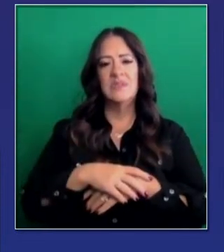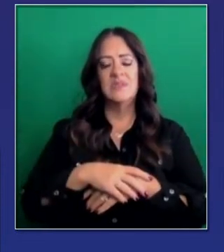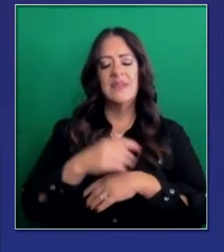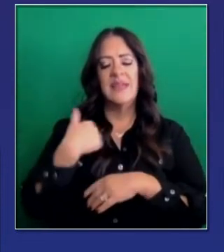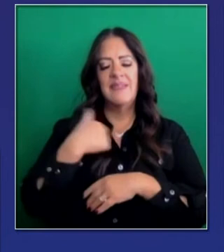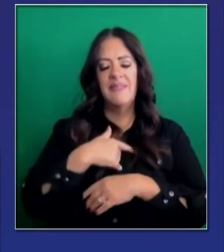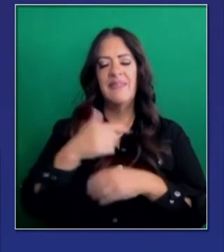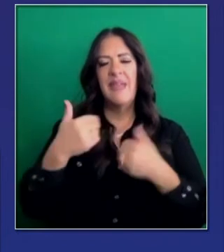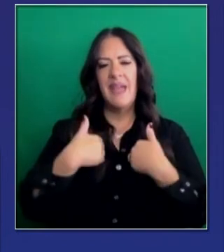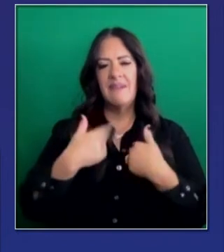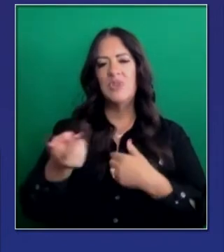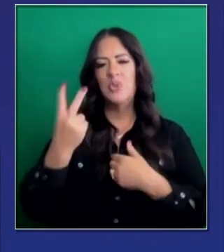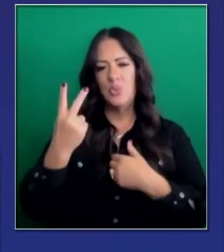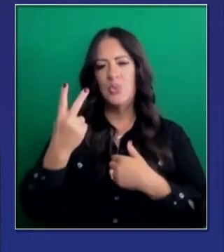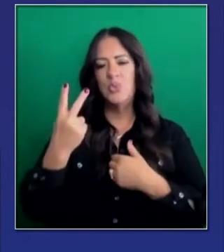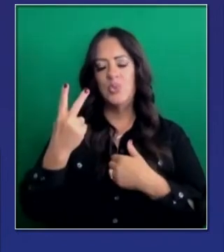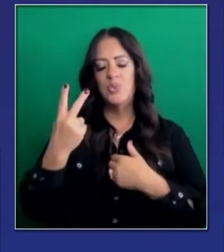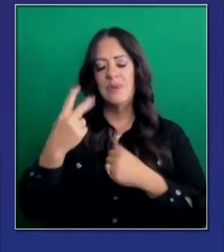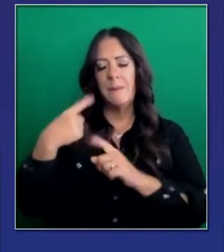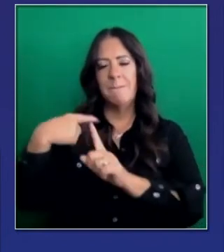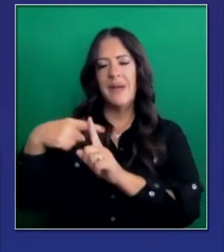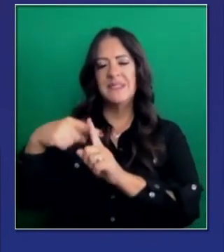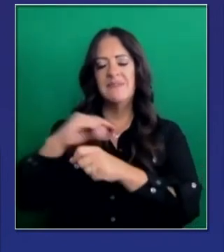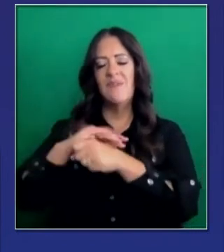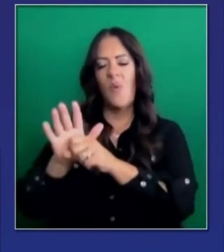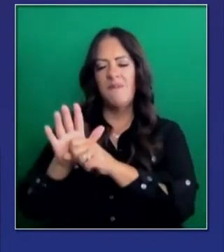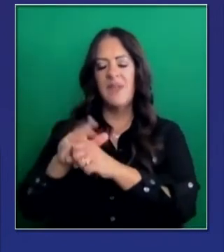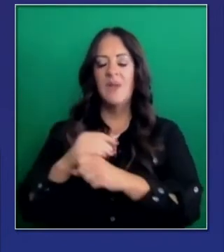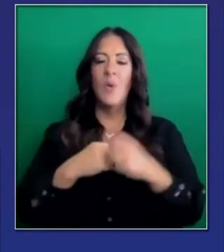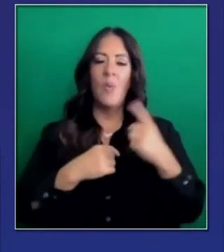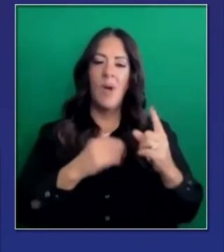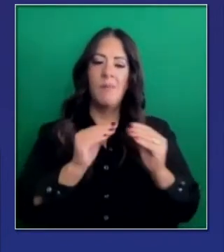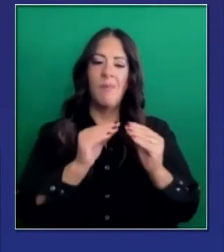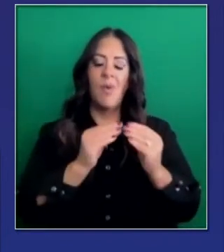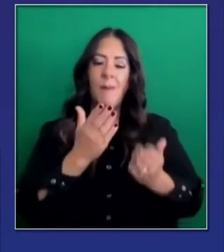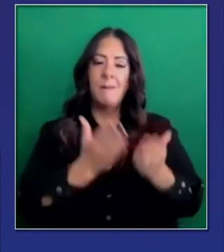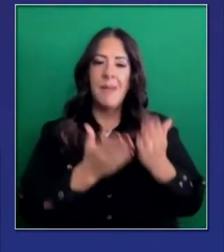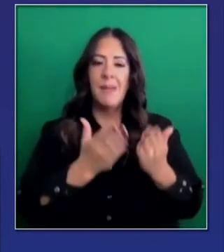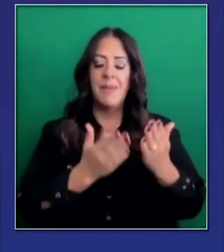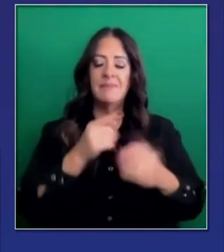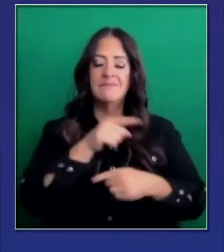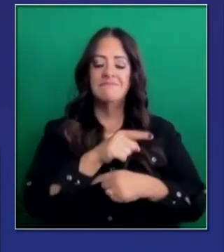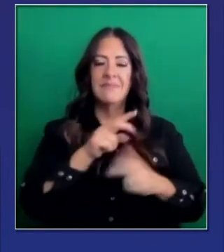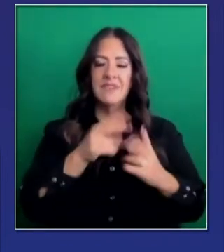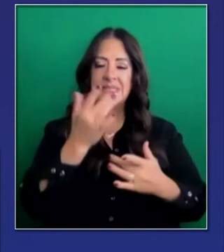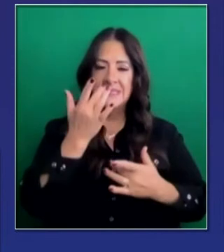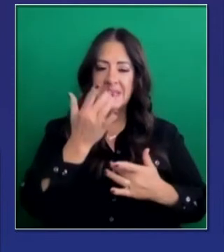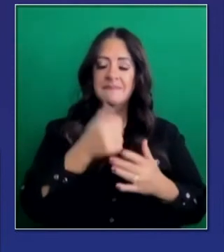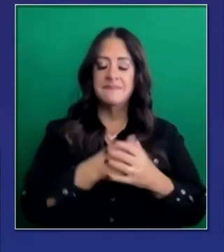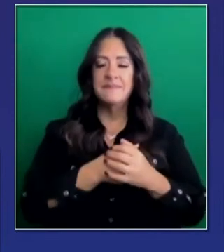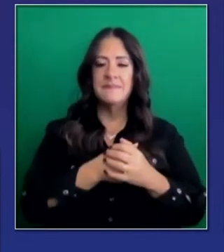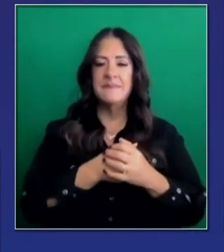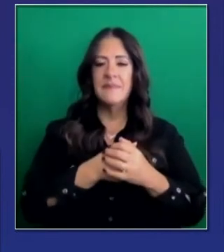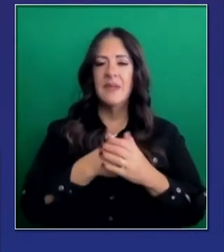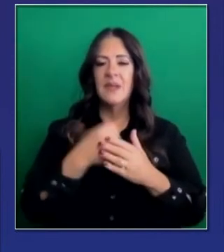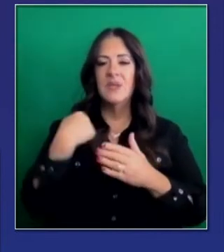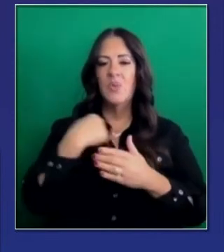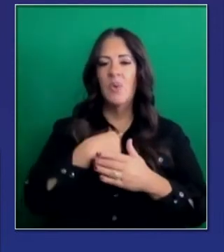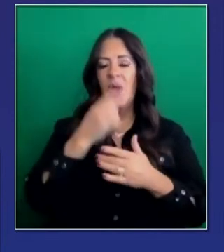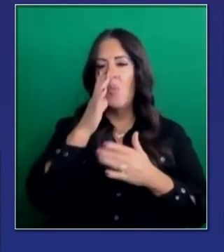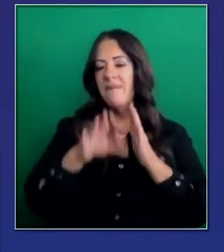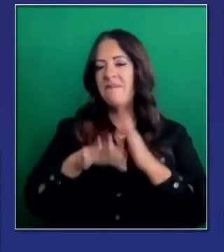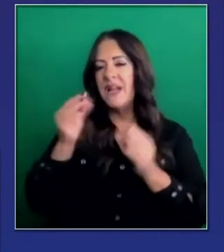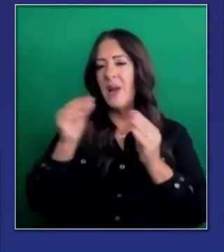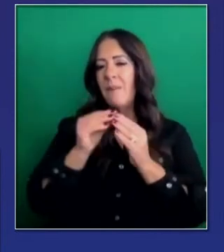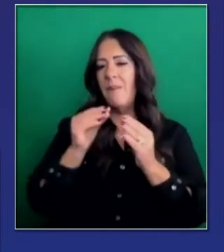positivas pero tres con síntomas y es probable que sepamos más información en tiempo real en la próxima hora pero